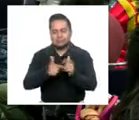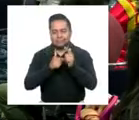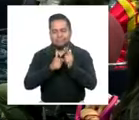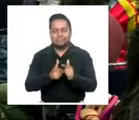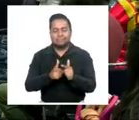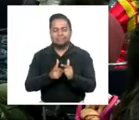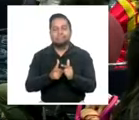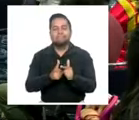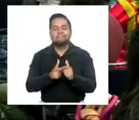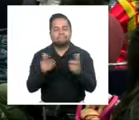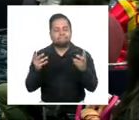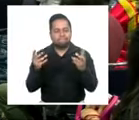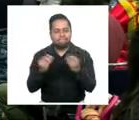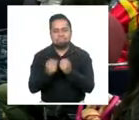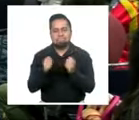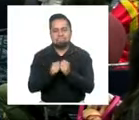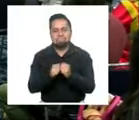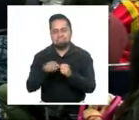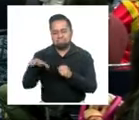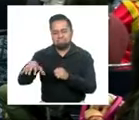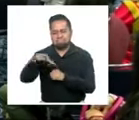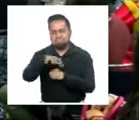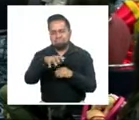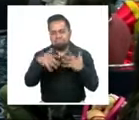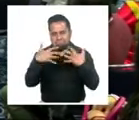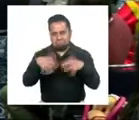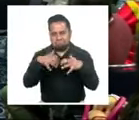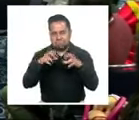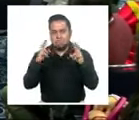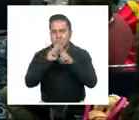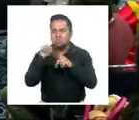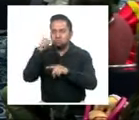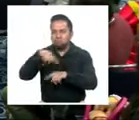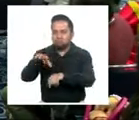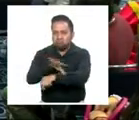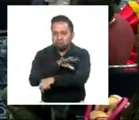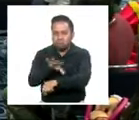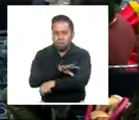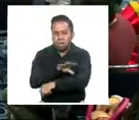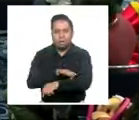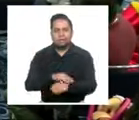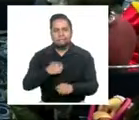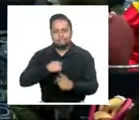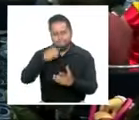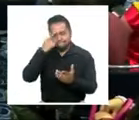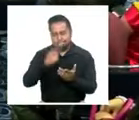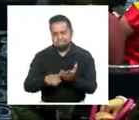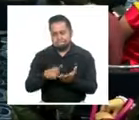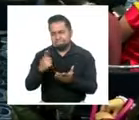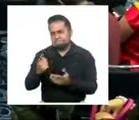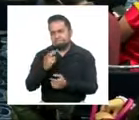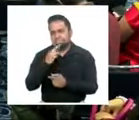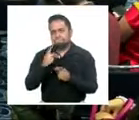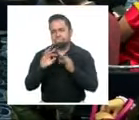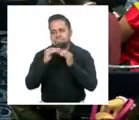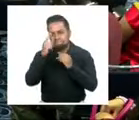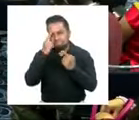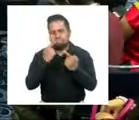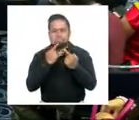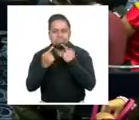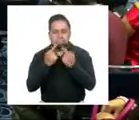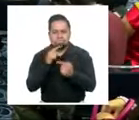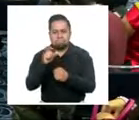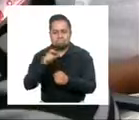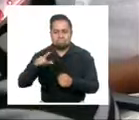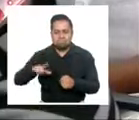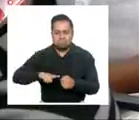a hacer con respecto a los parques eólicos. Yo creo que no hay otra forma que dialogar. Cuando